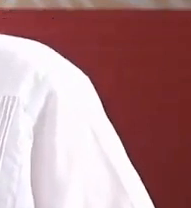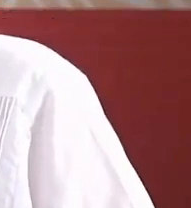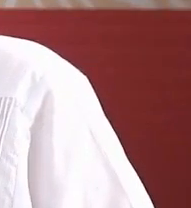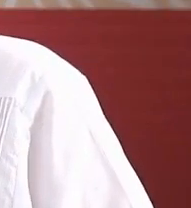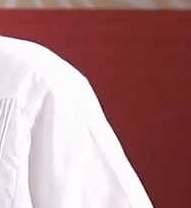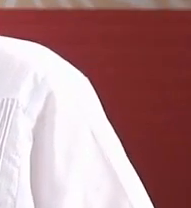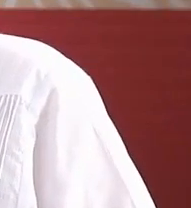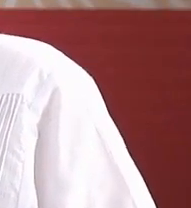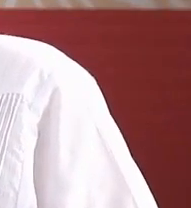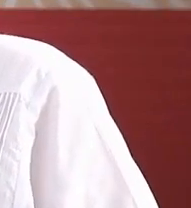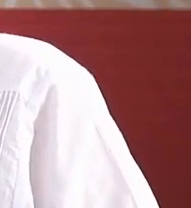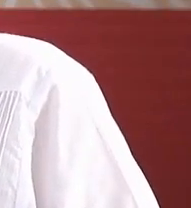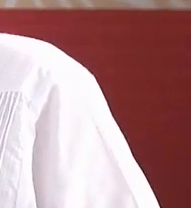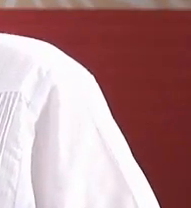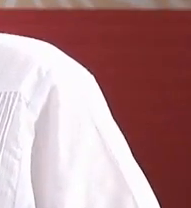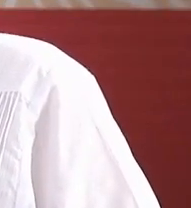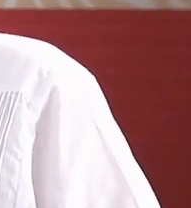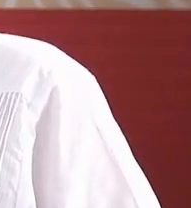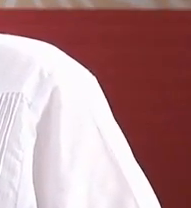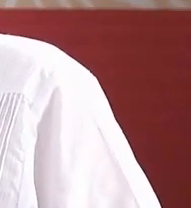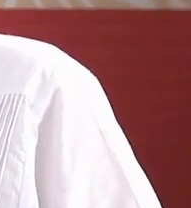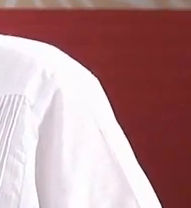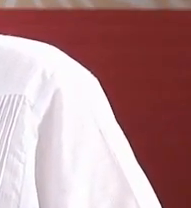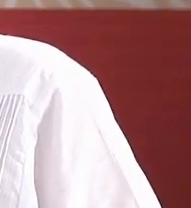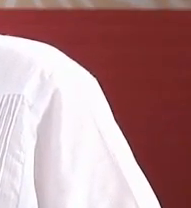Levantar la economía.